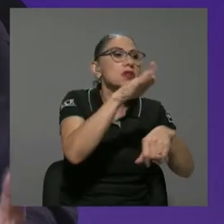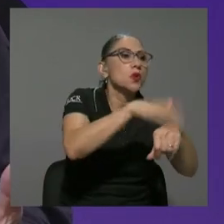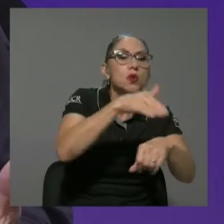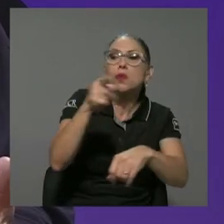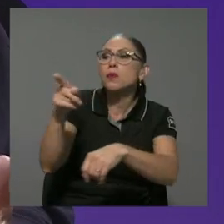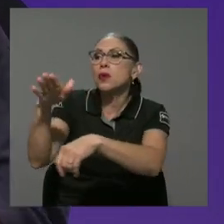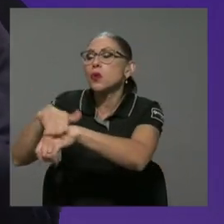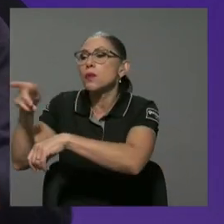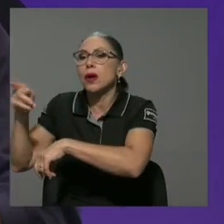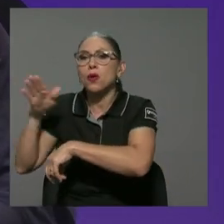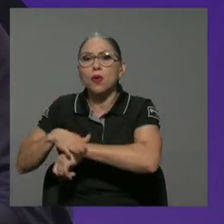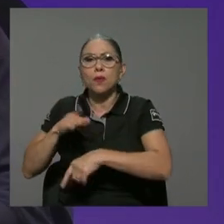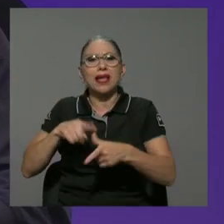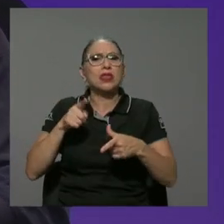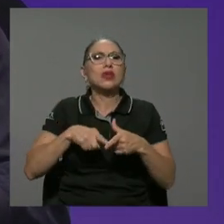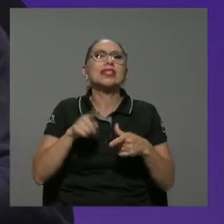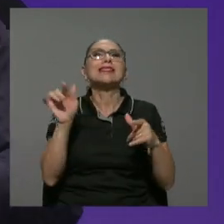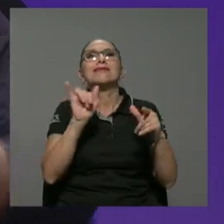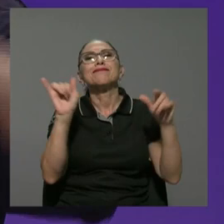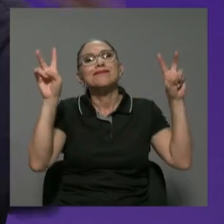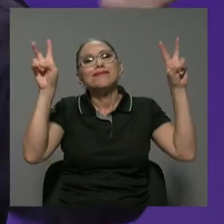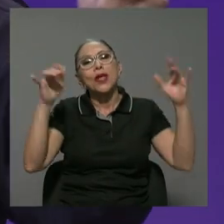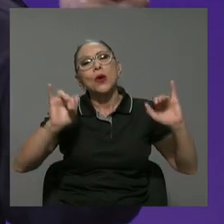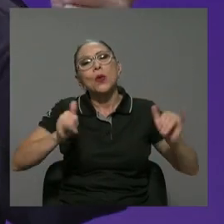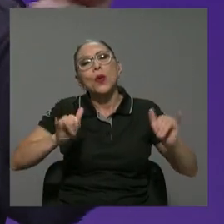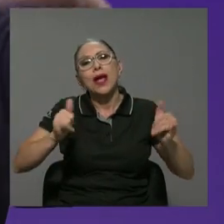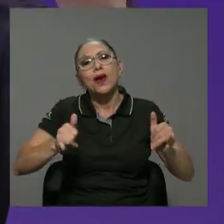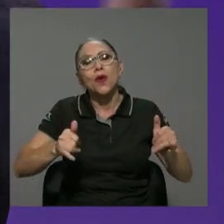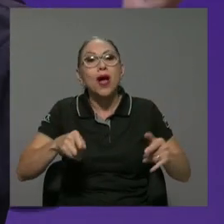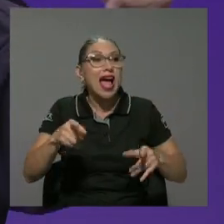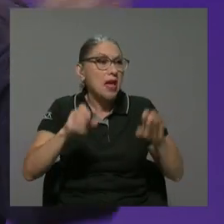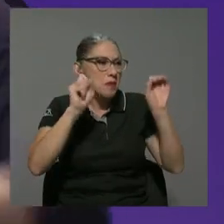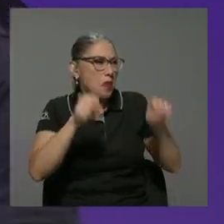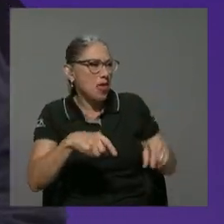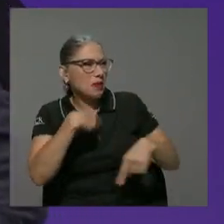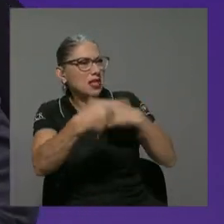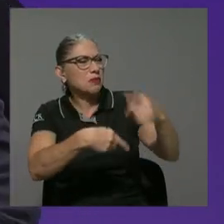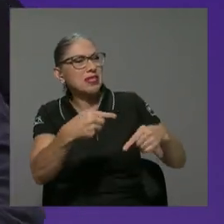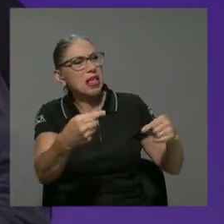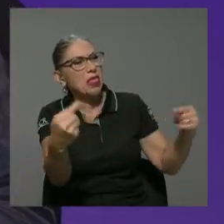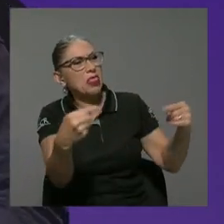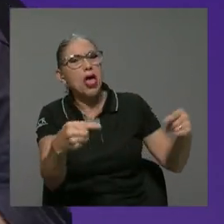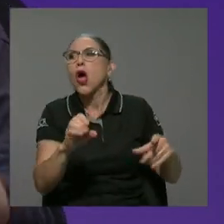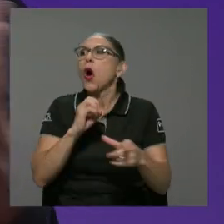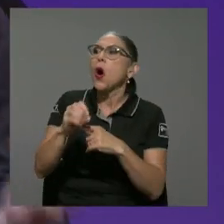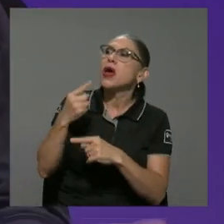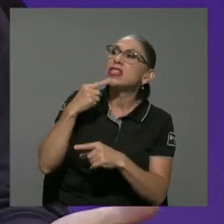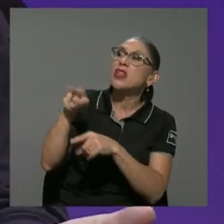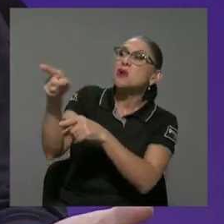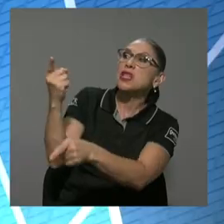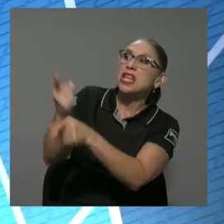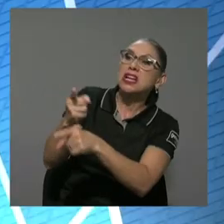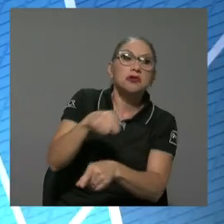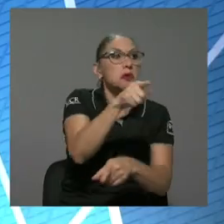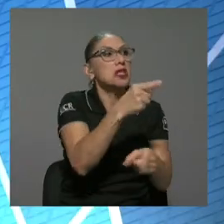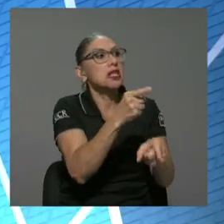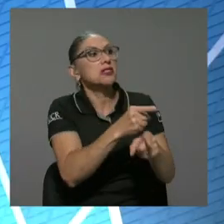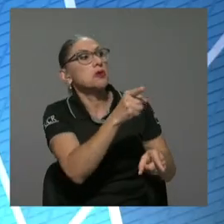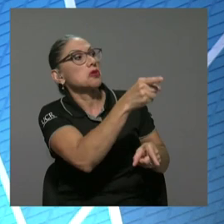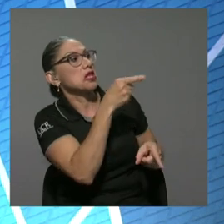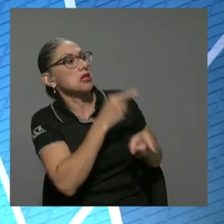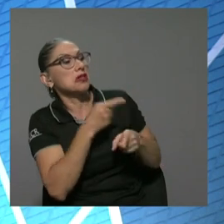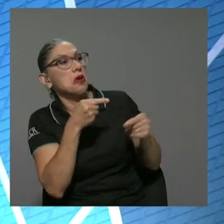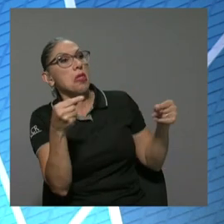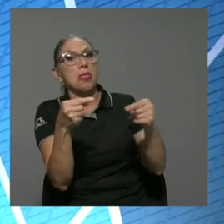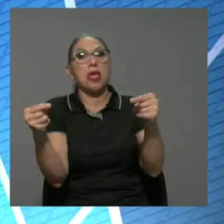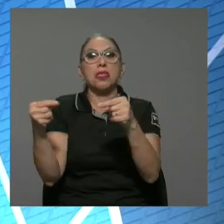terminar como muy enojados y podemos terminar tomando bando con esto, no es que tiene razón este, no es que tiene razón este. Y podemos pelearnos.